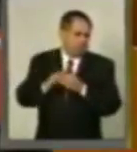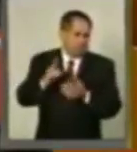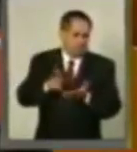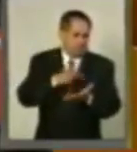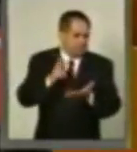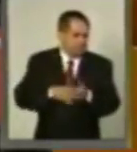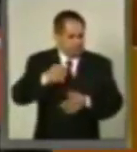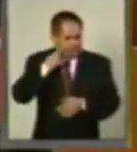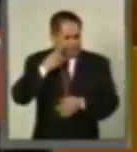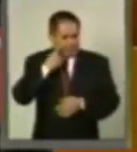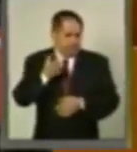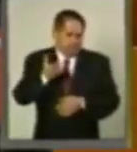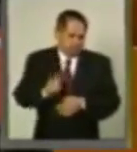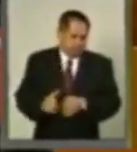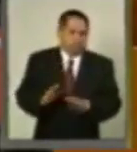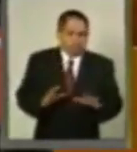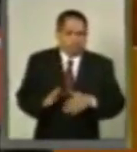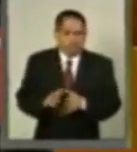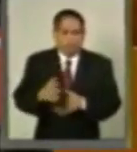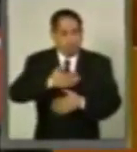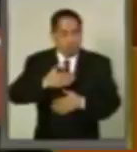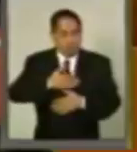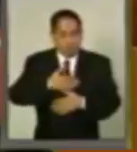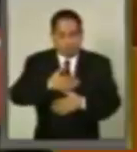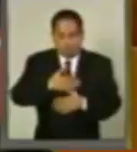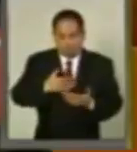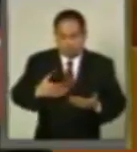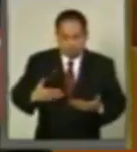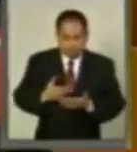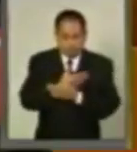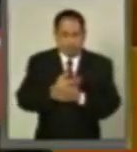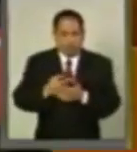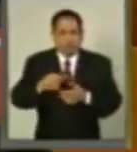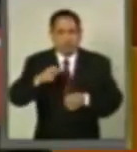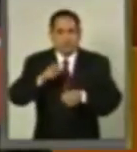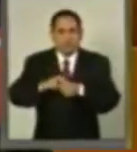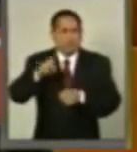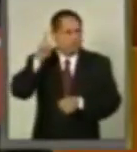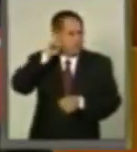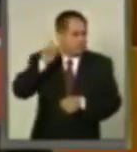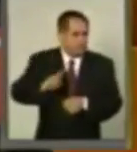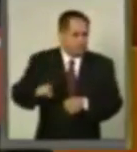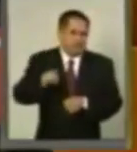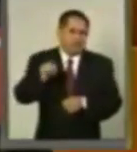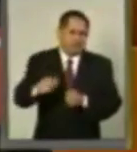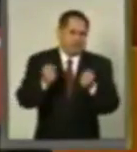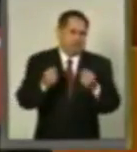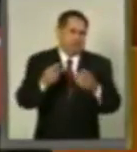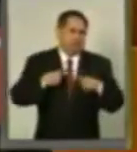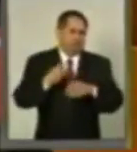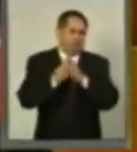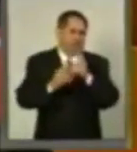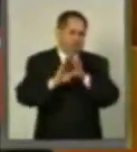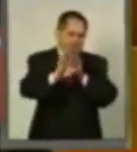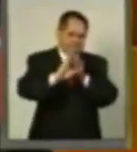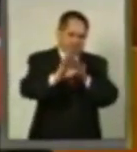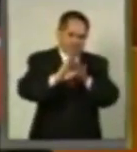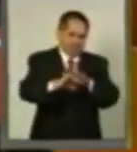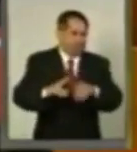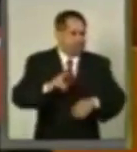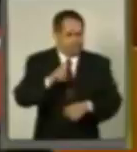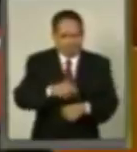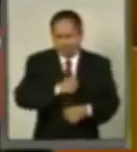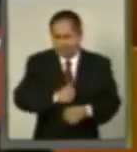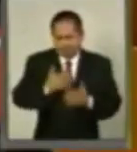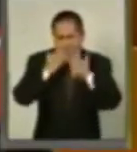caracterizado a nuestro país. Yo vengo de un estado migrante como es el estado de Zacatecas, que desafortunadamente falta